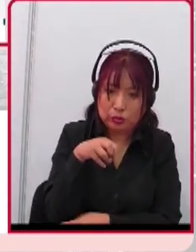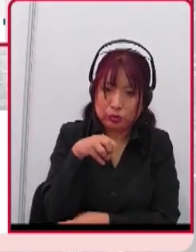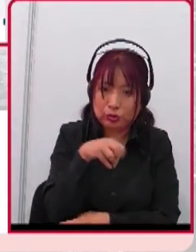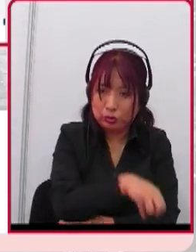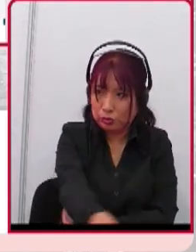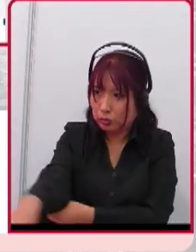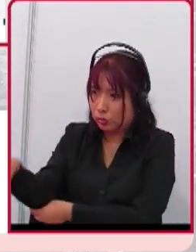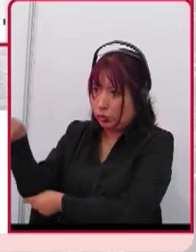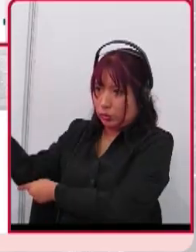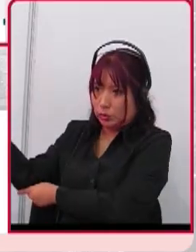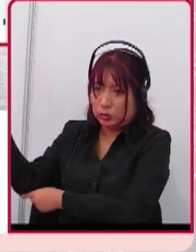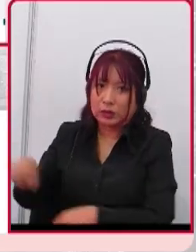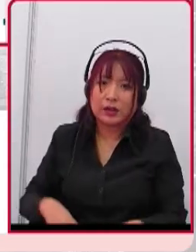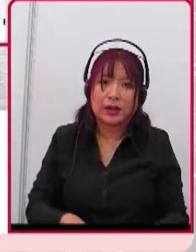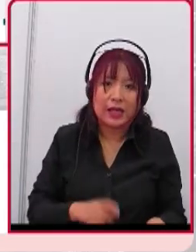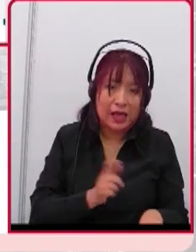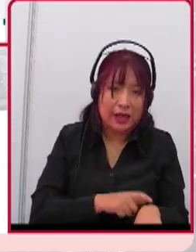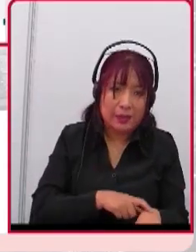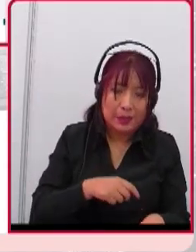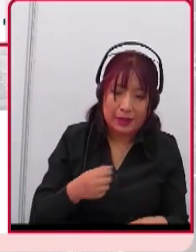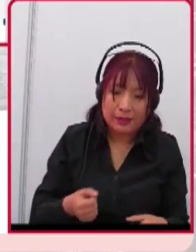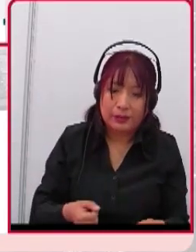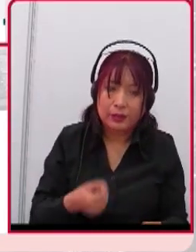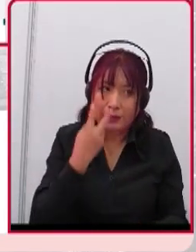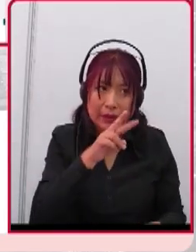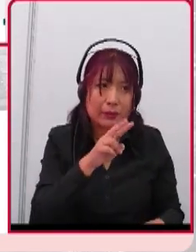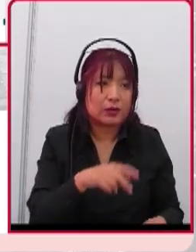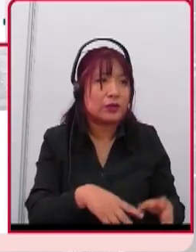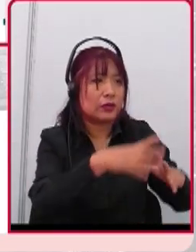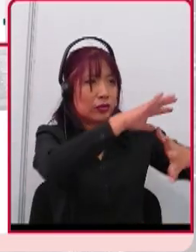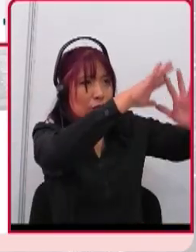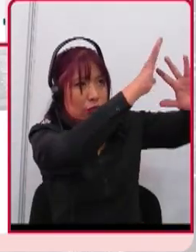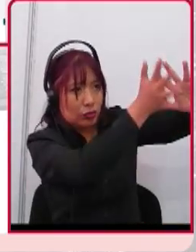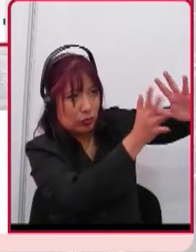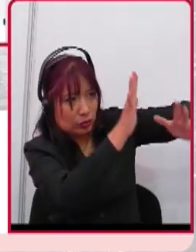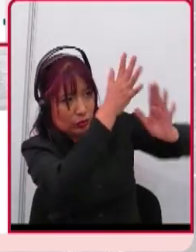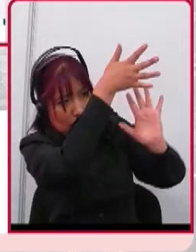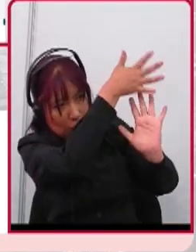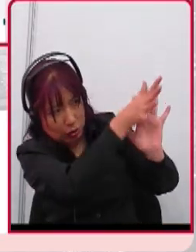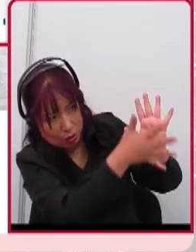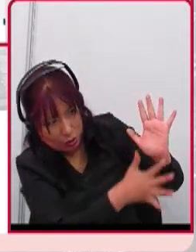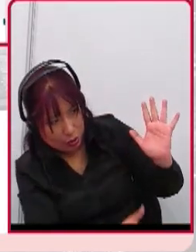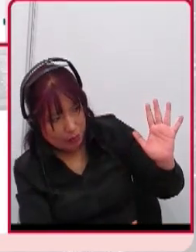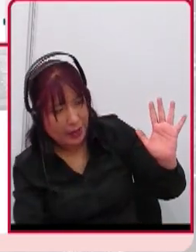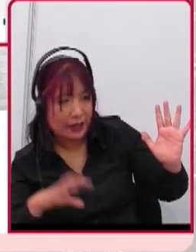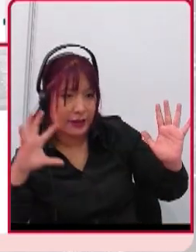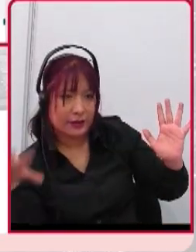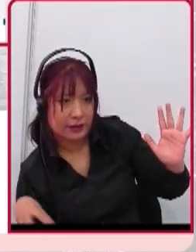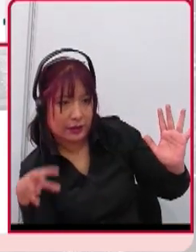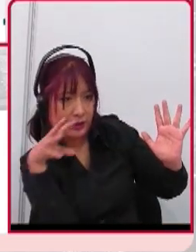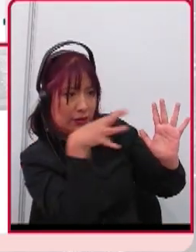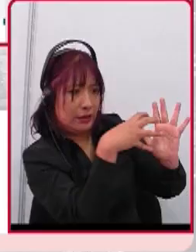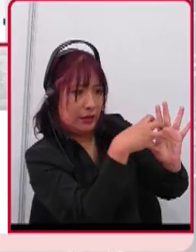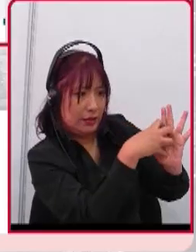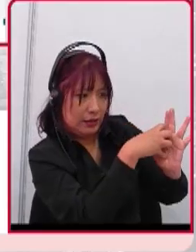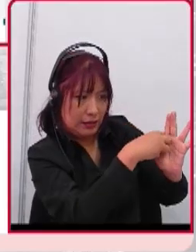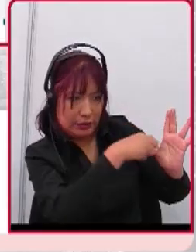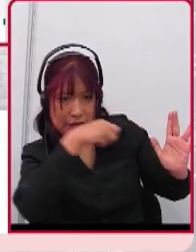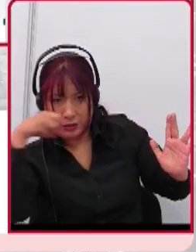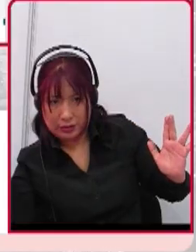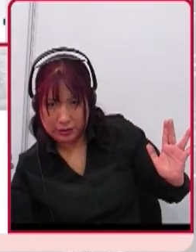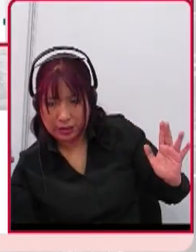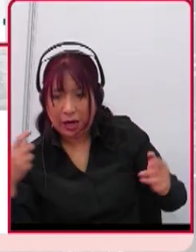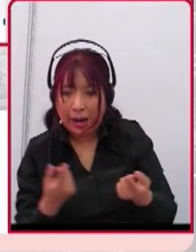nosotros sabemos que en una pared se pueden suscitar diversos apartados geológicos a tomar muestras. Lo que nosotros vemos